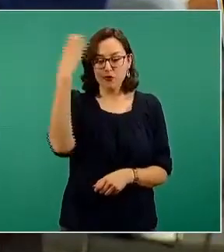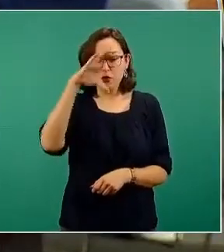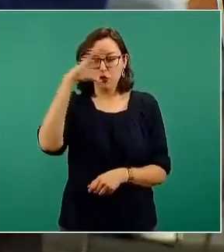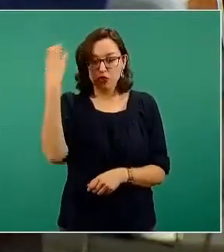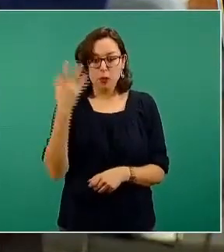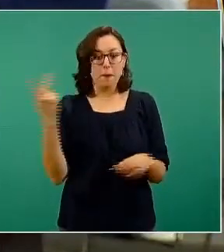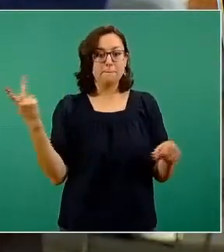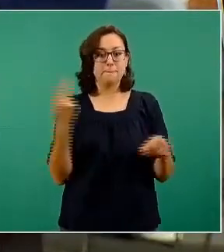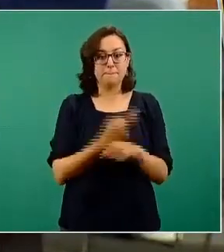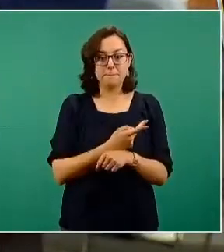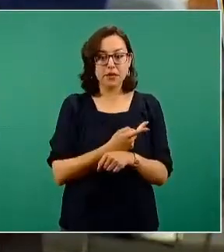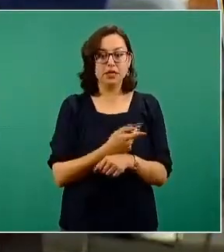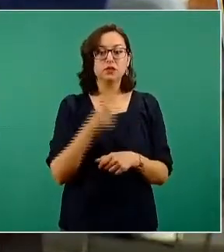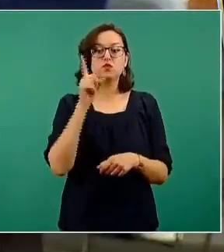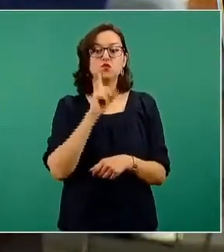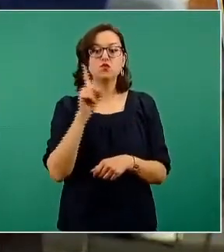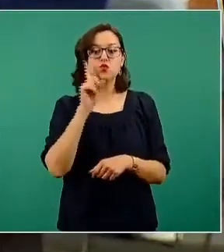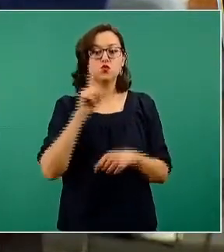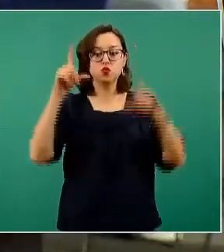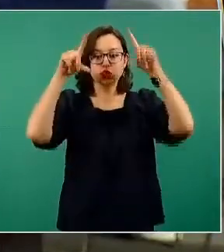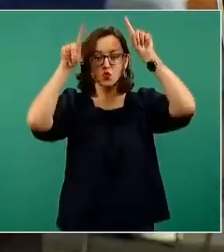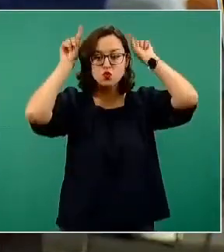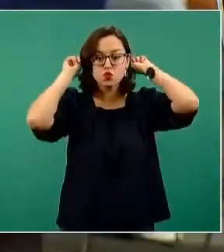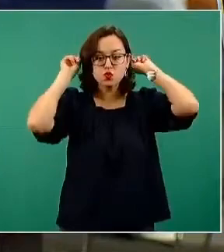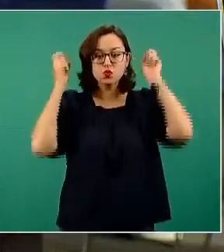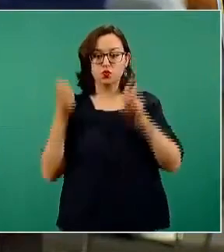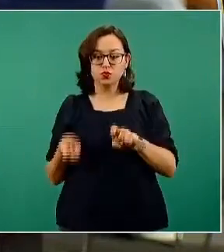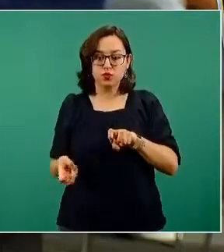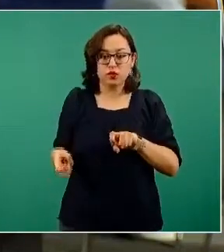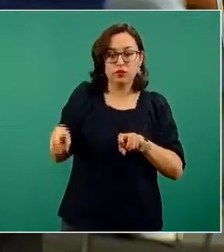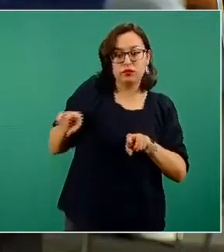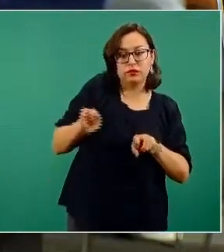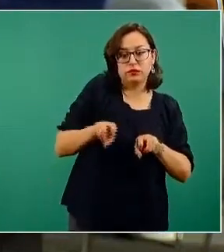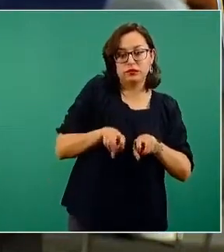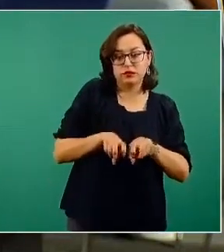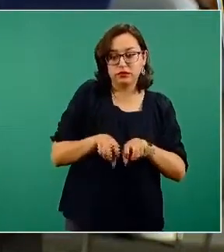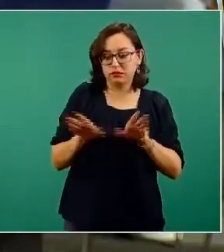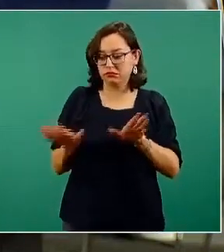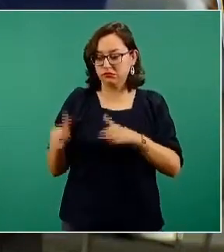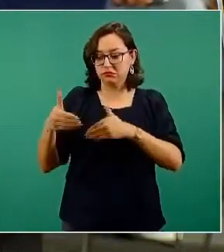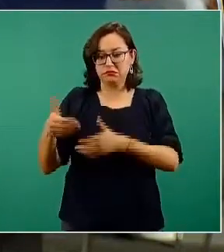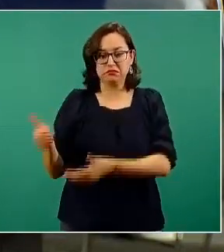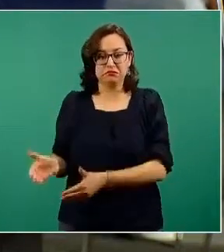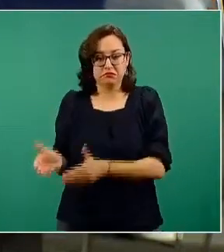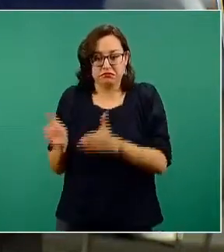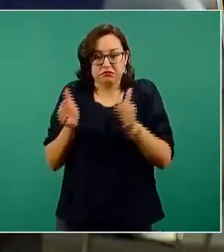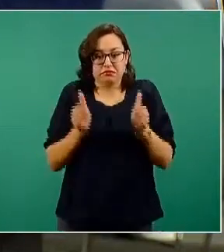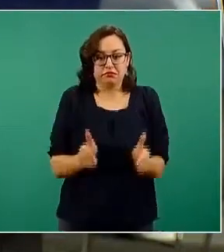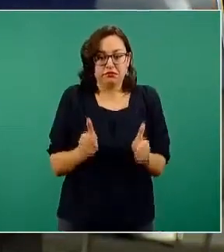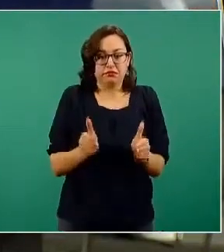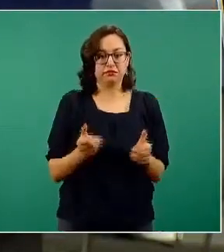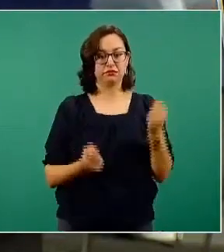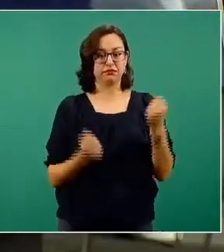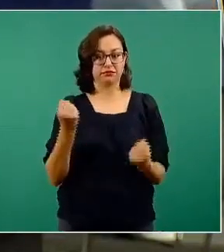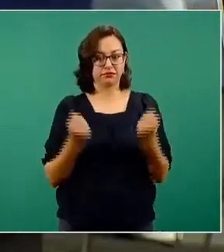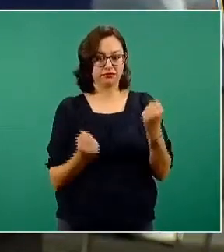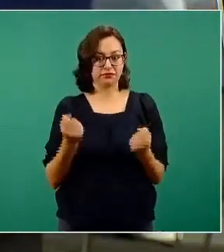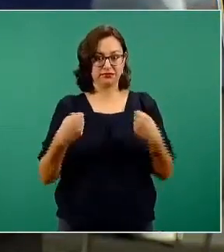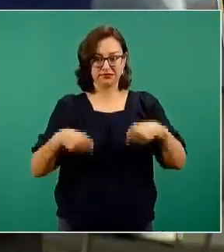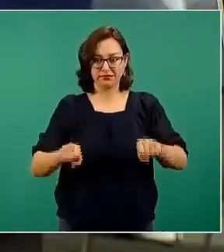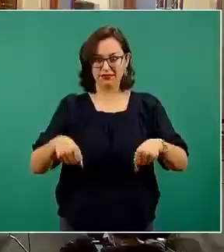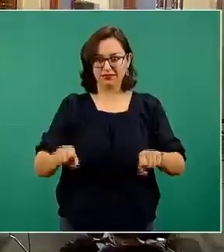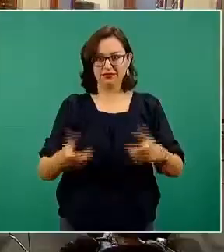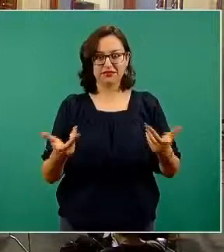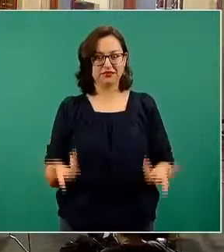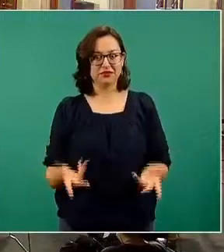enfermera con la canastita donde traen las vacunas, bueno, el termo, Y hay muchas dudas al